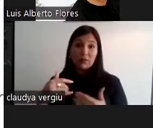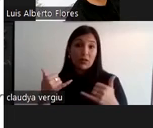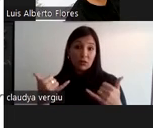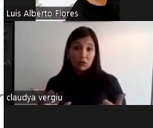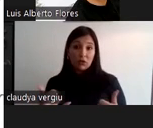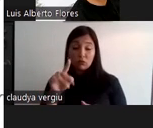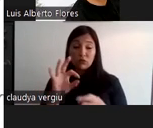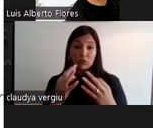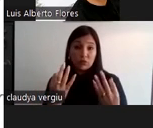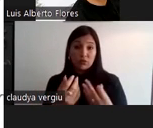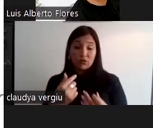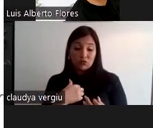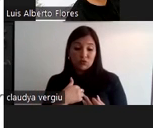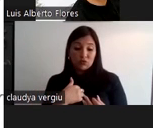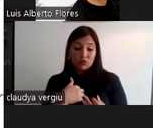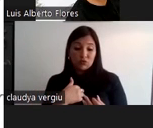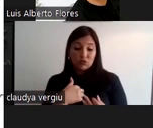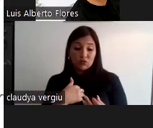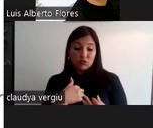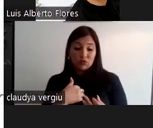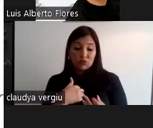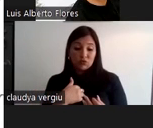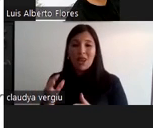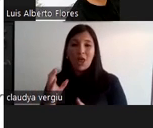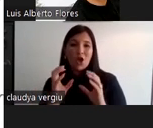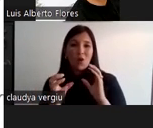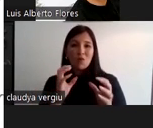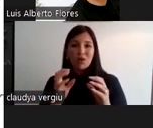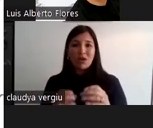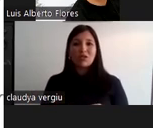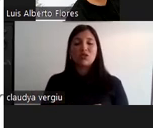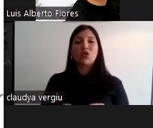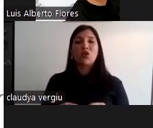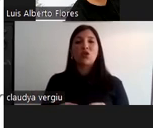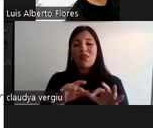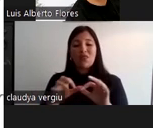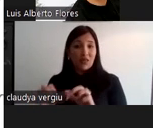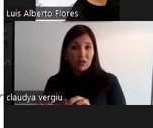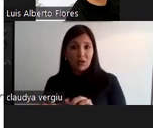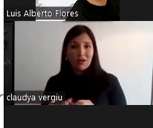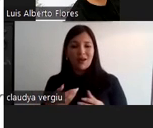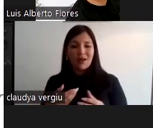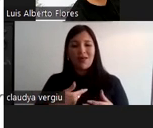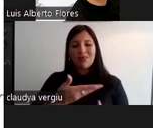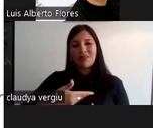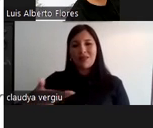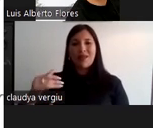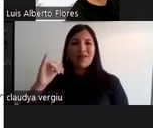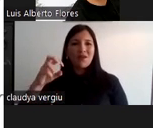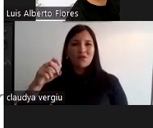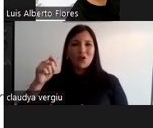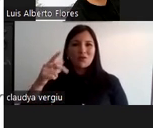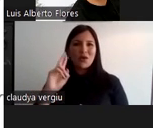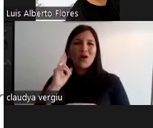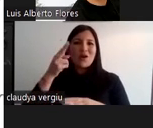que nosotros a través de diversos canales de comunicación principalmente los medios digitales demos esta información esta